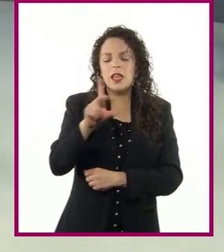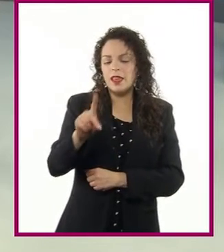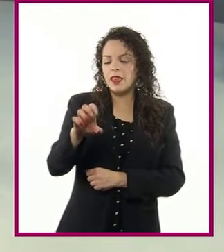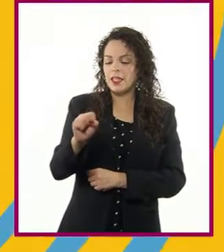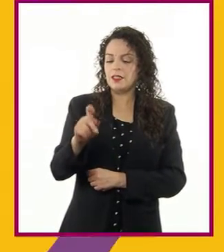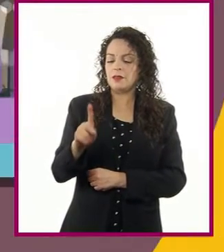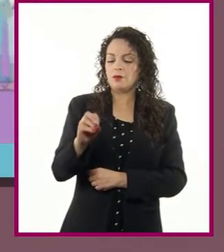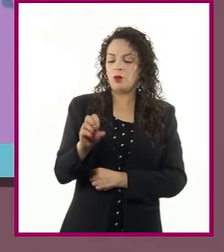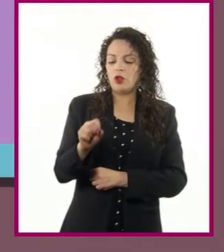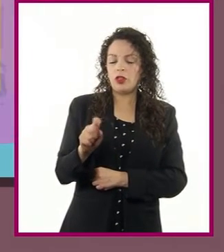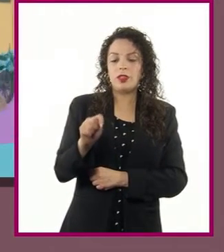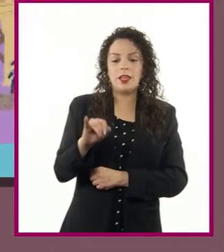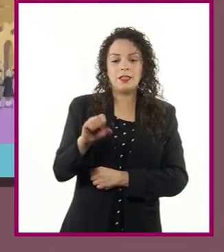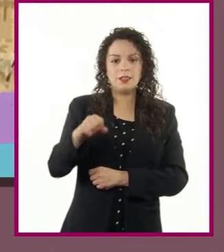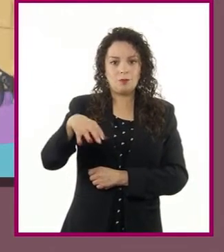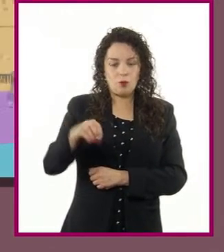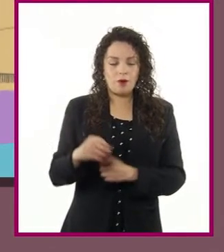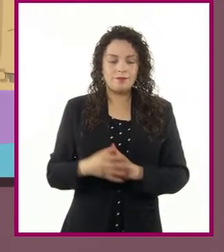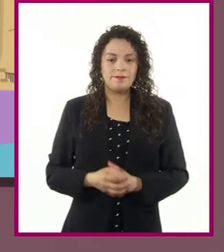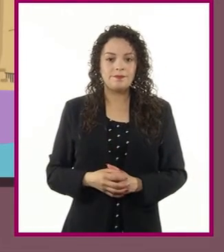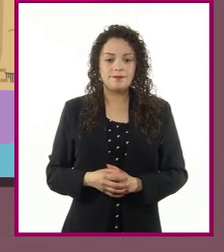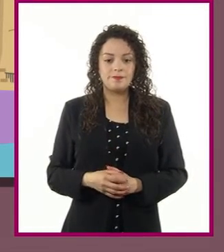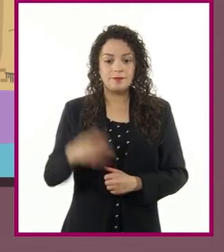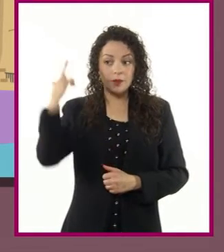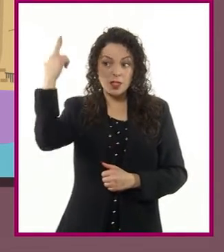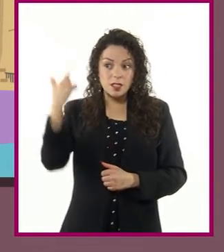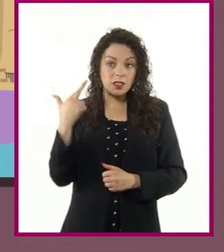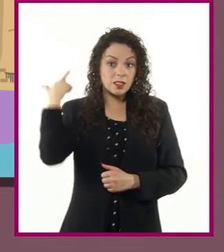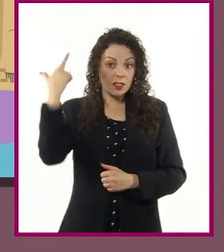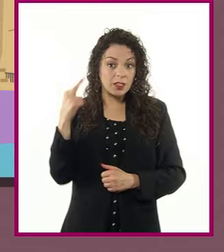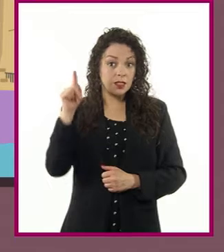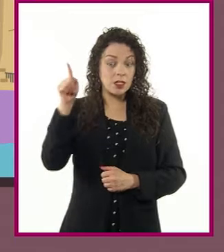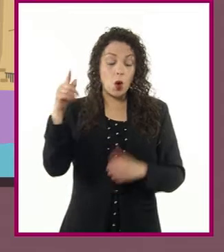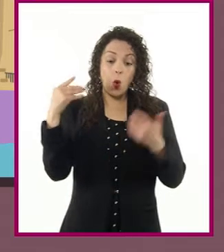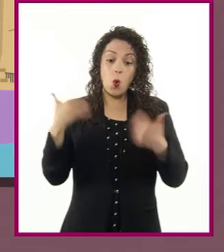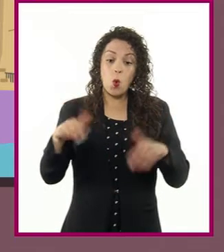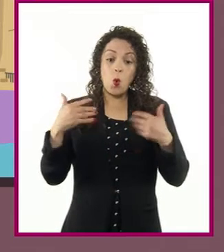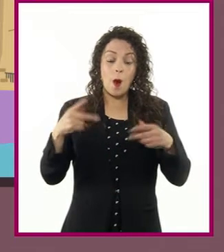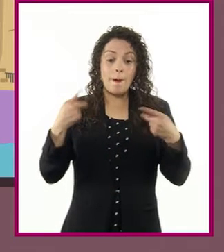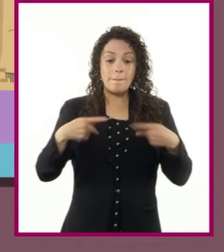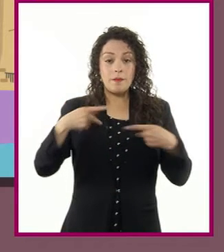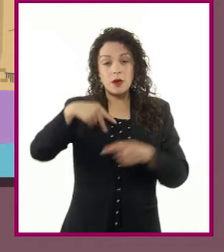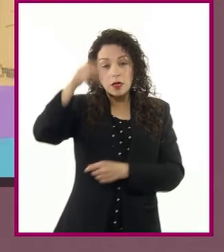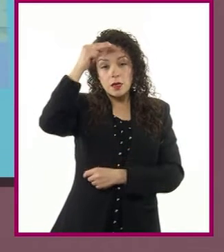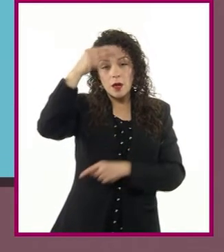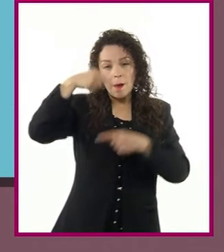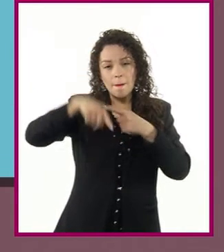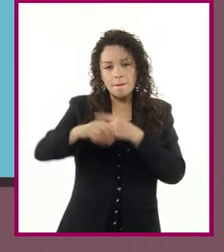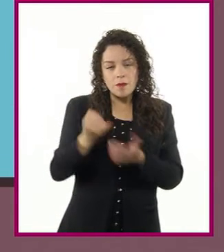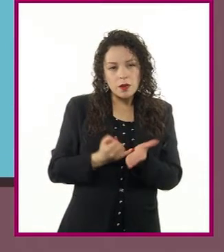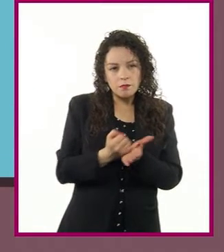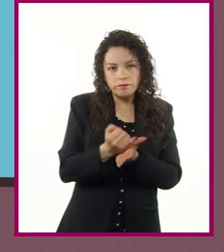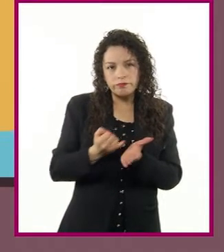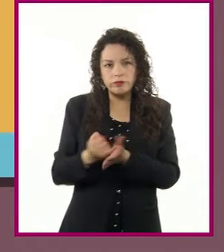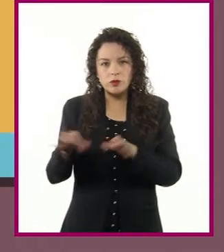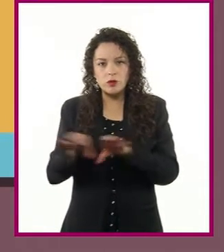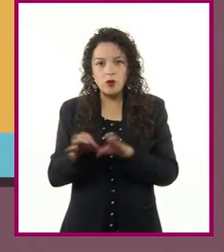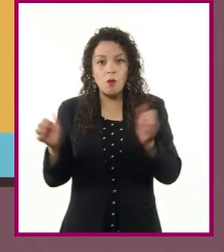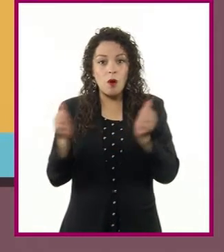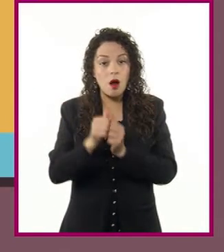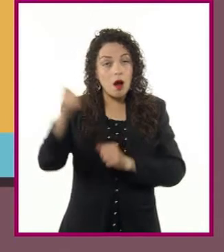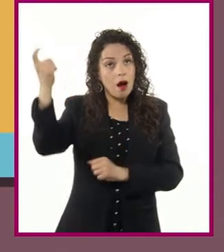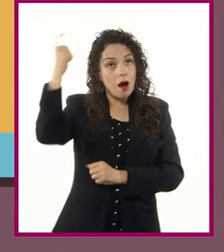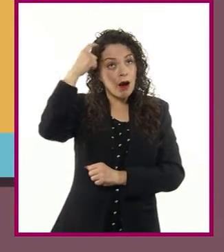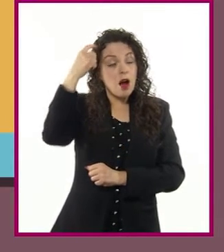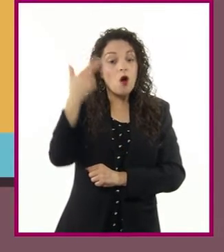ilustrado. Los monarcas europeos o déspotas ilustrados comenzaron a tomar decisiones con base en el pensamiento racional